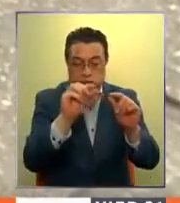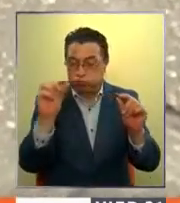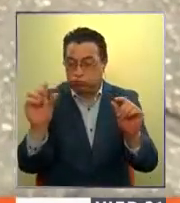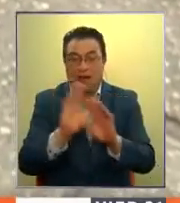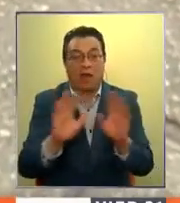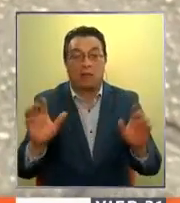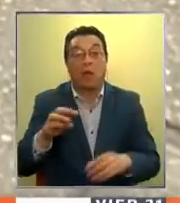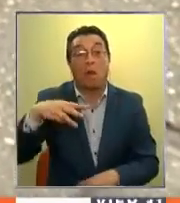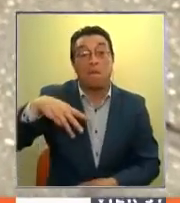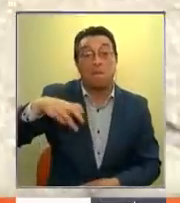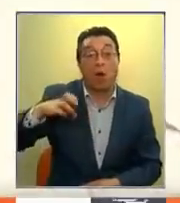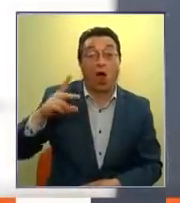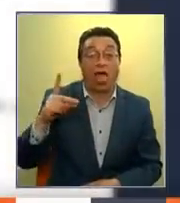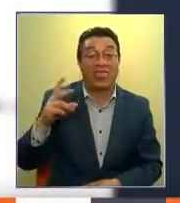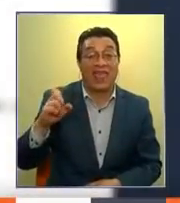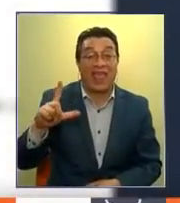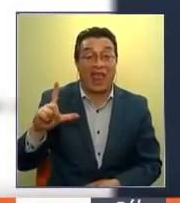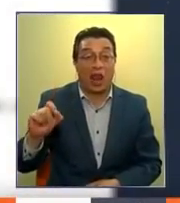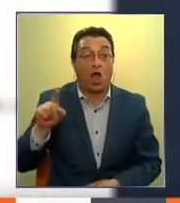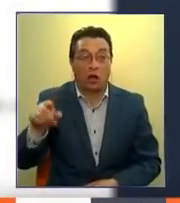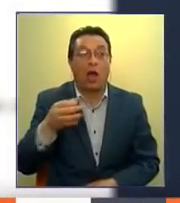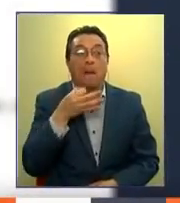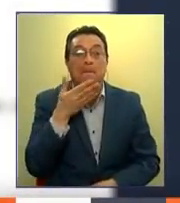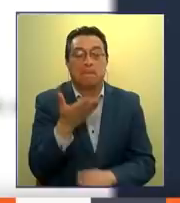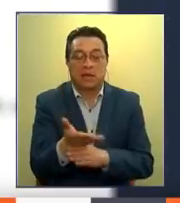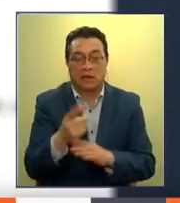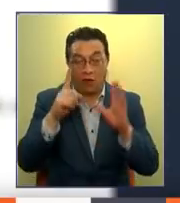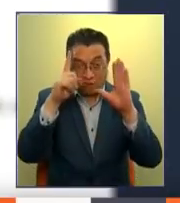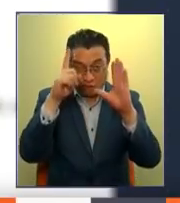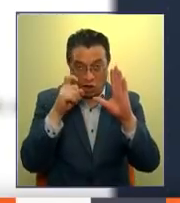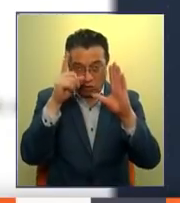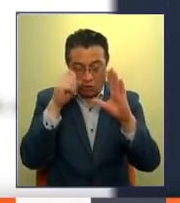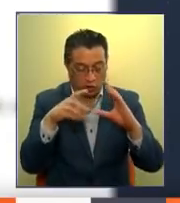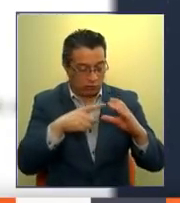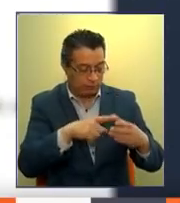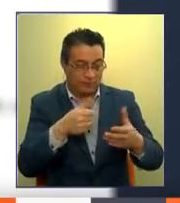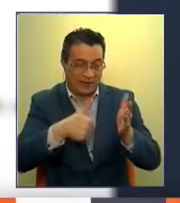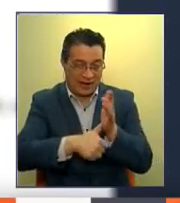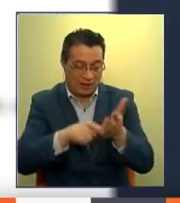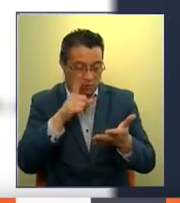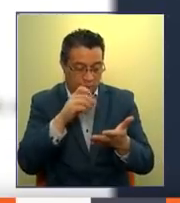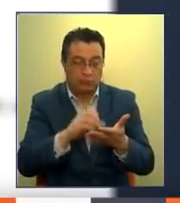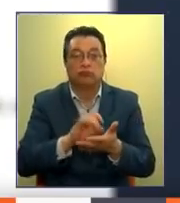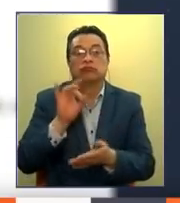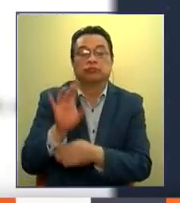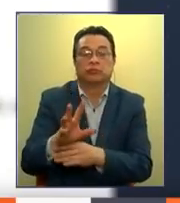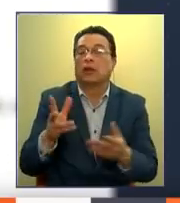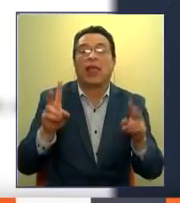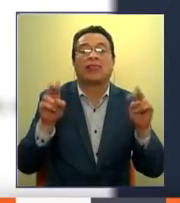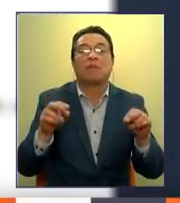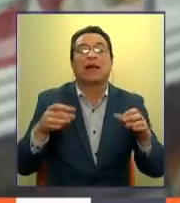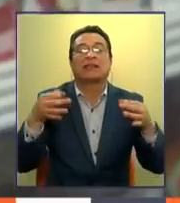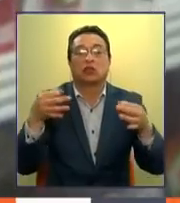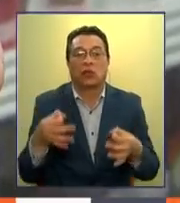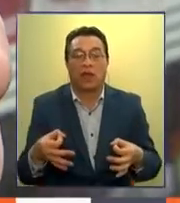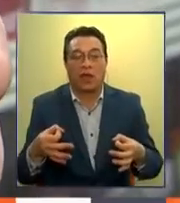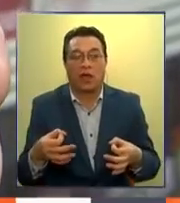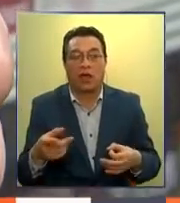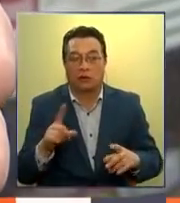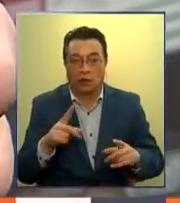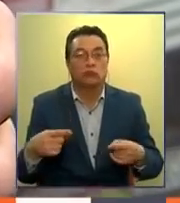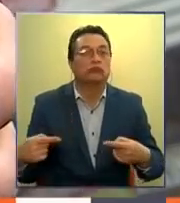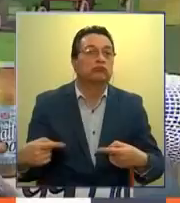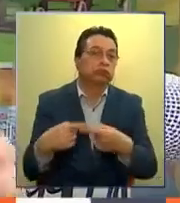AFP Modelo solicitó adjuntar una fotografía de la cédula de identidad, según ellos por motivos de seguridad, lo que no estuvo exento